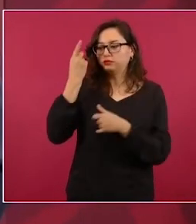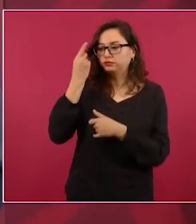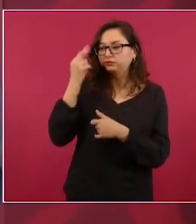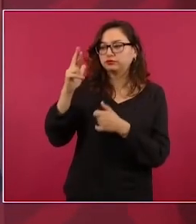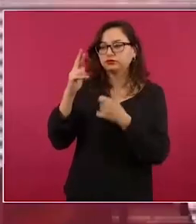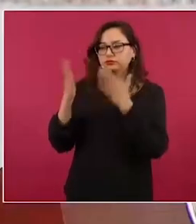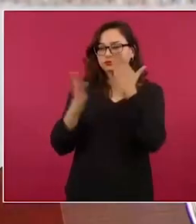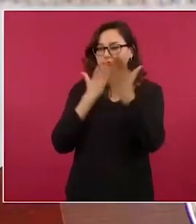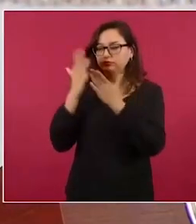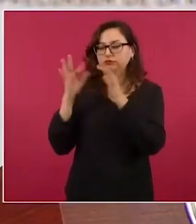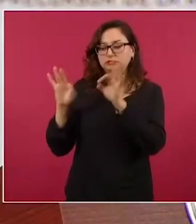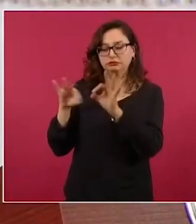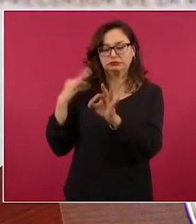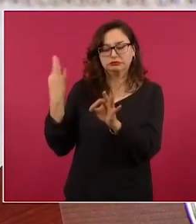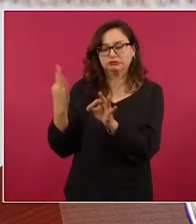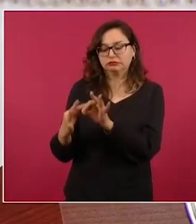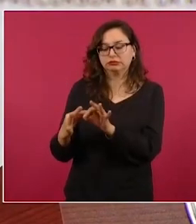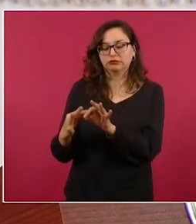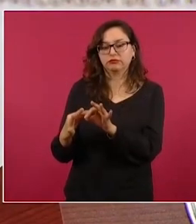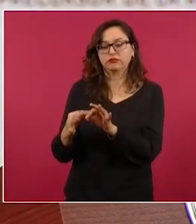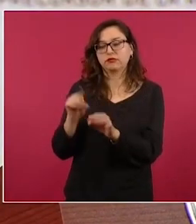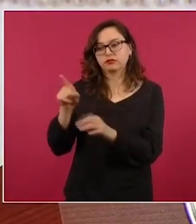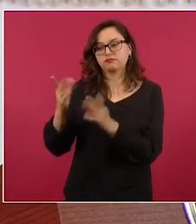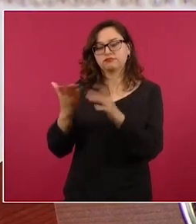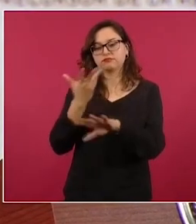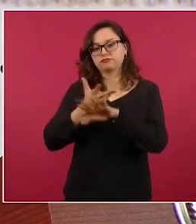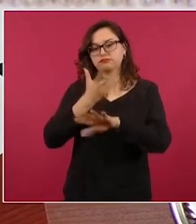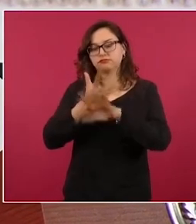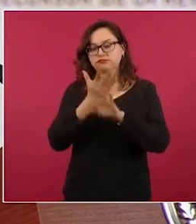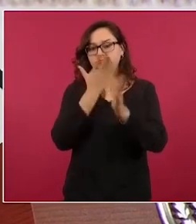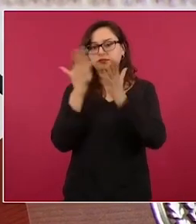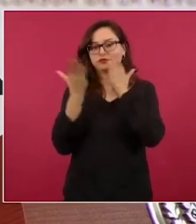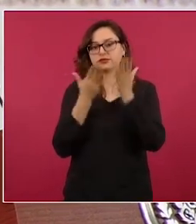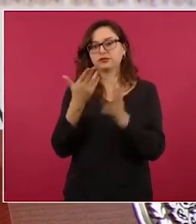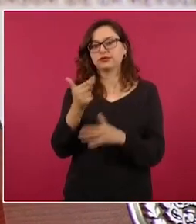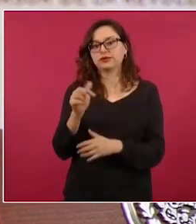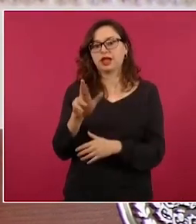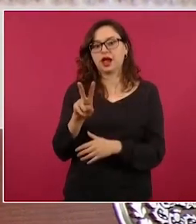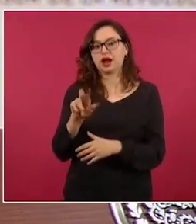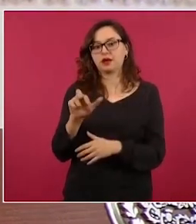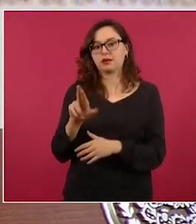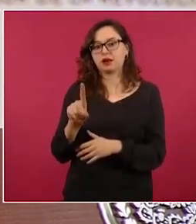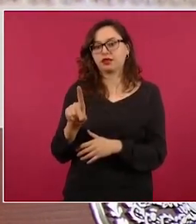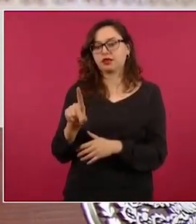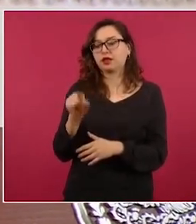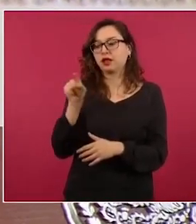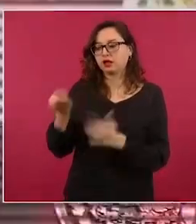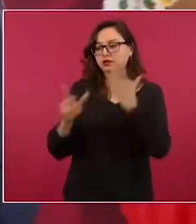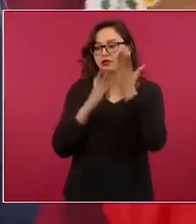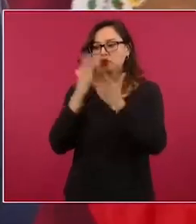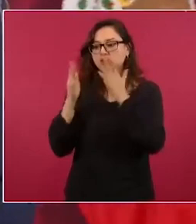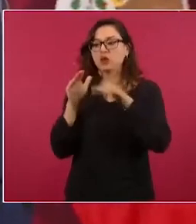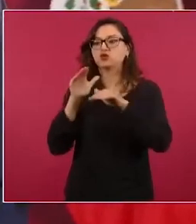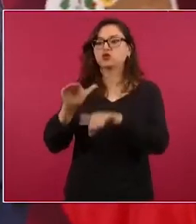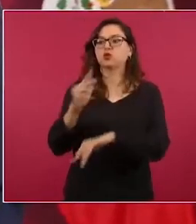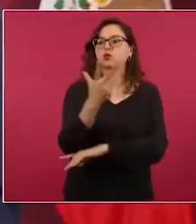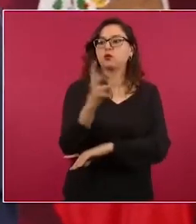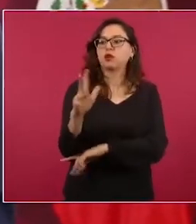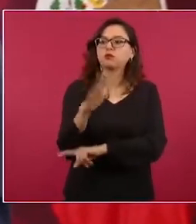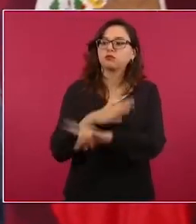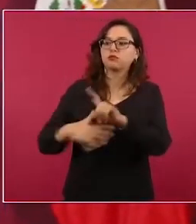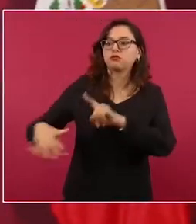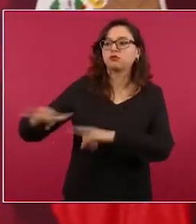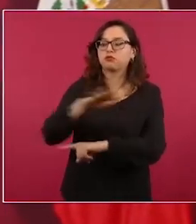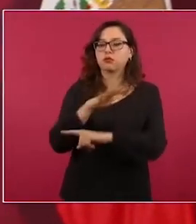creo que en Harvard, sobre medio ambiente y energías renovables, va a ser